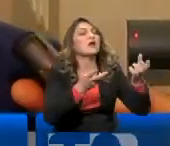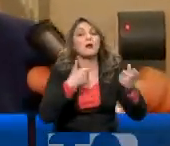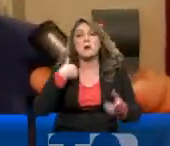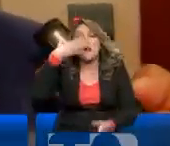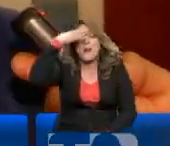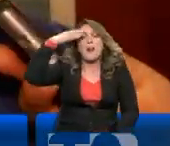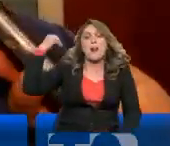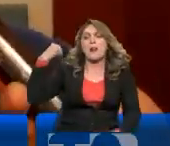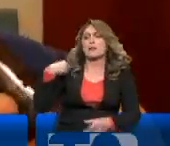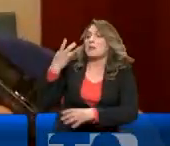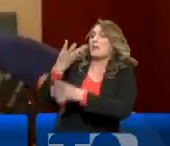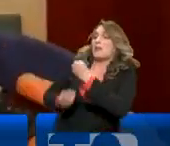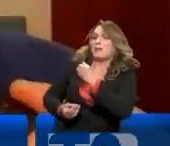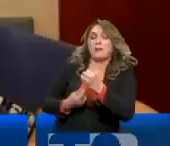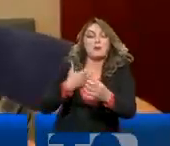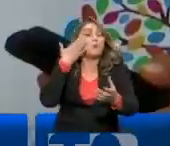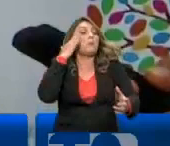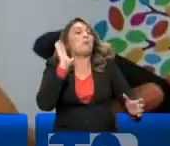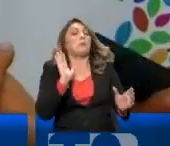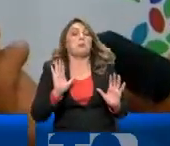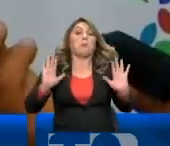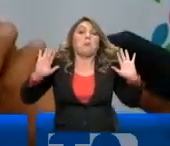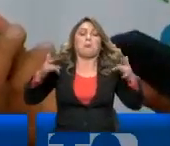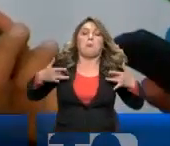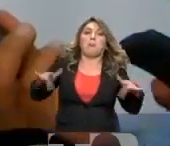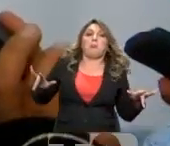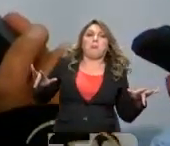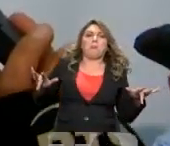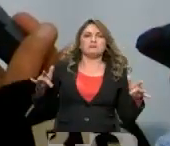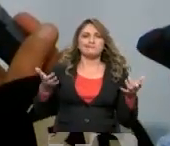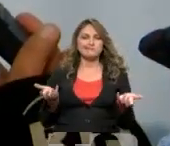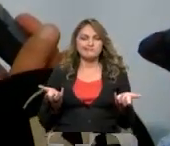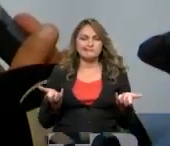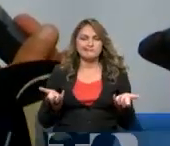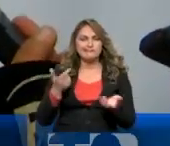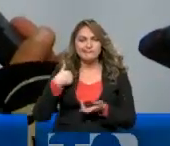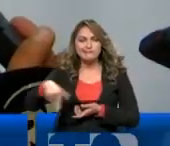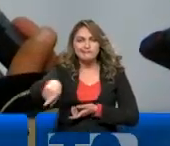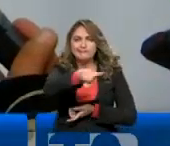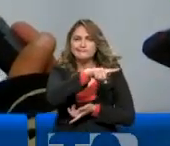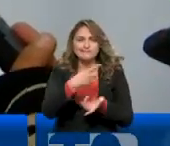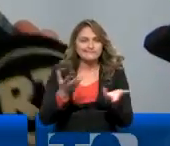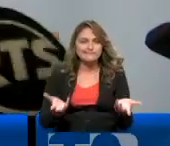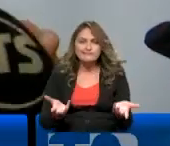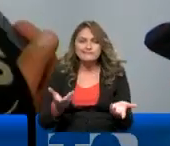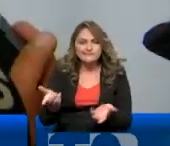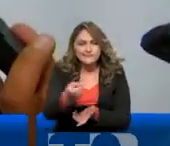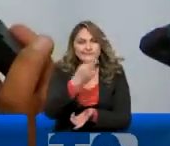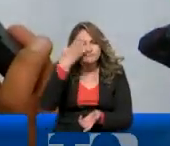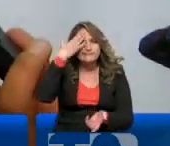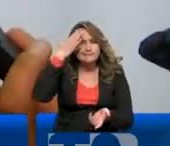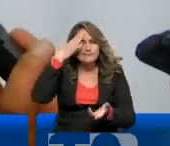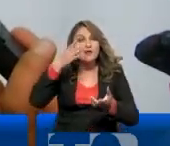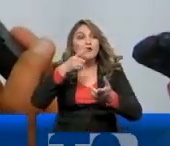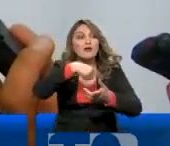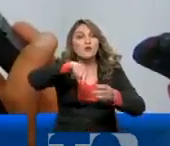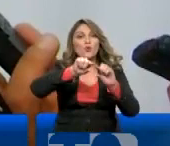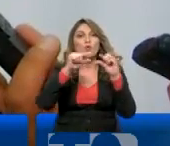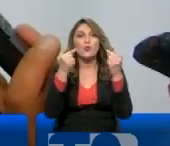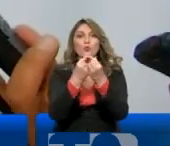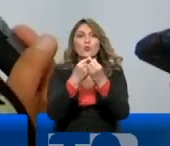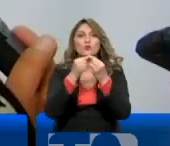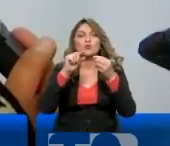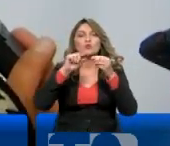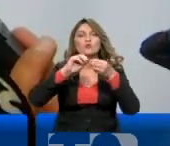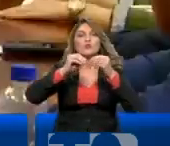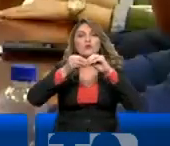nada, nada da un centavo. Al menos a quienes estuvieron enrolados en el movimiento Alianza País, se les